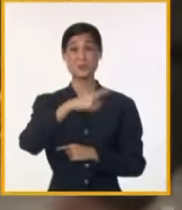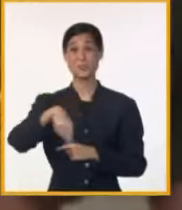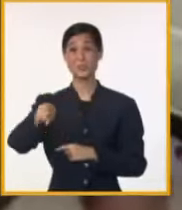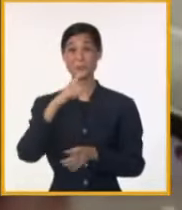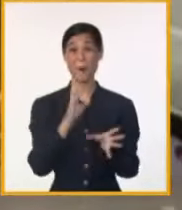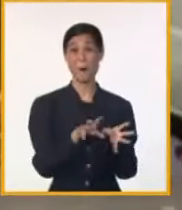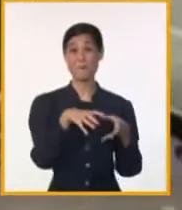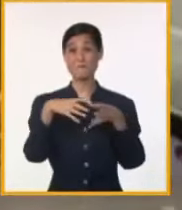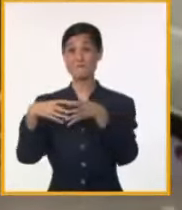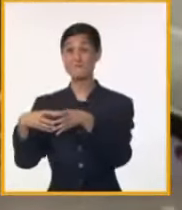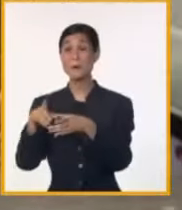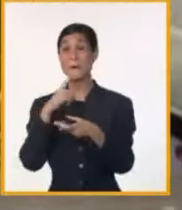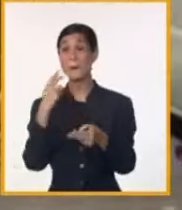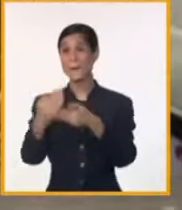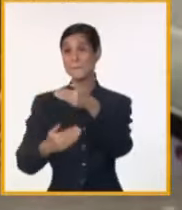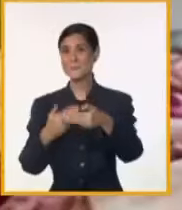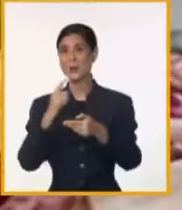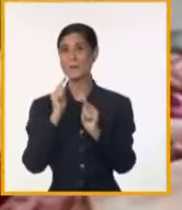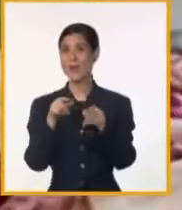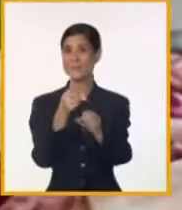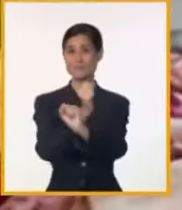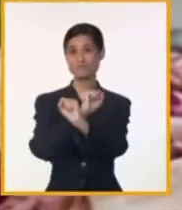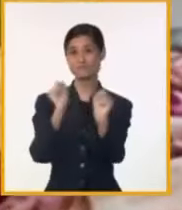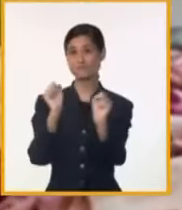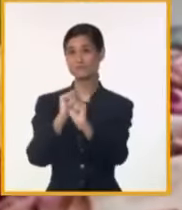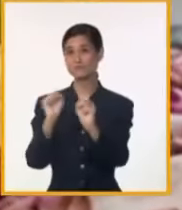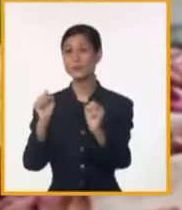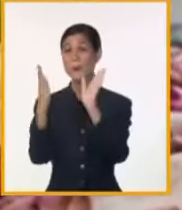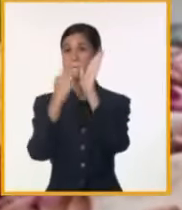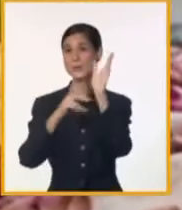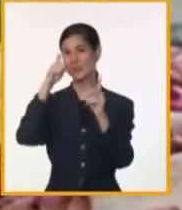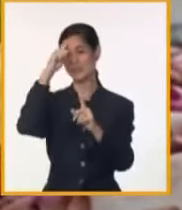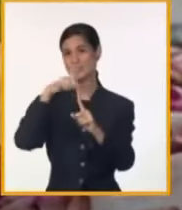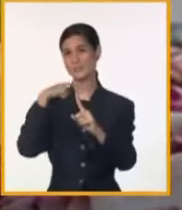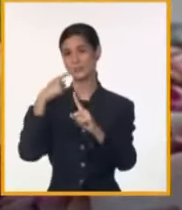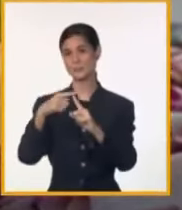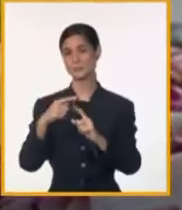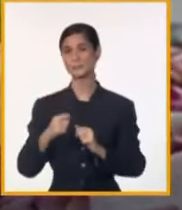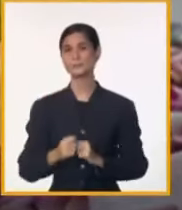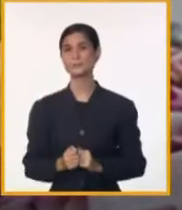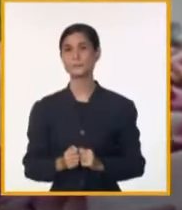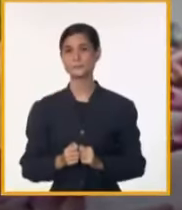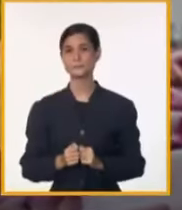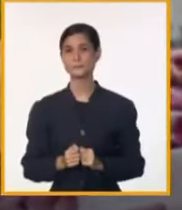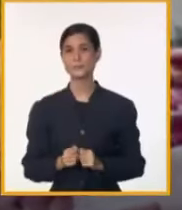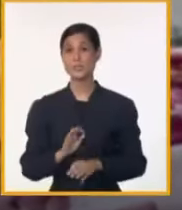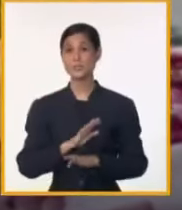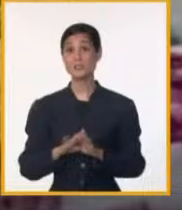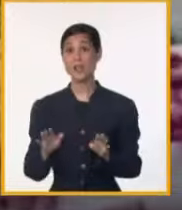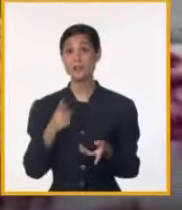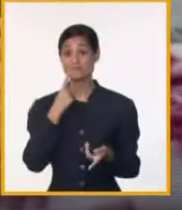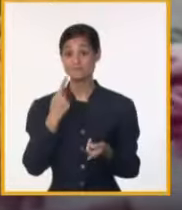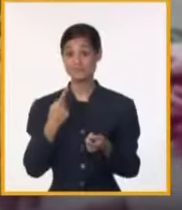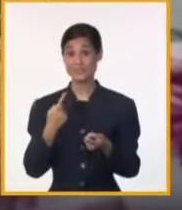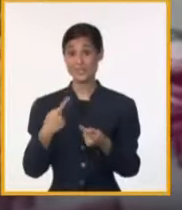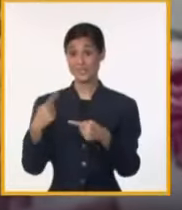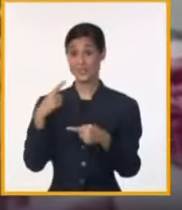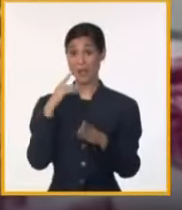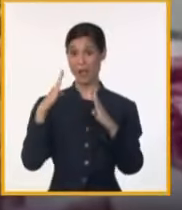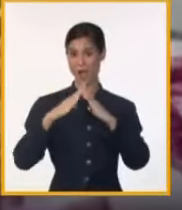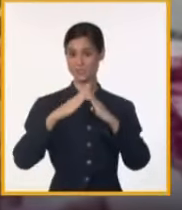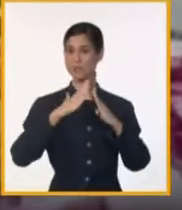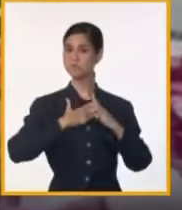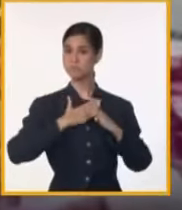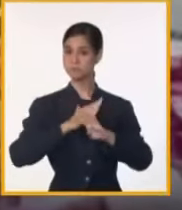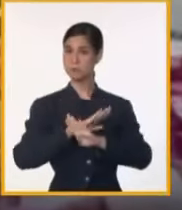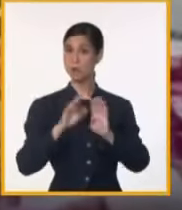ataques contra hezbolá en septiembre hasta hace nada estábamos en nuestra casa no teníamos